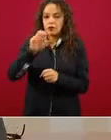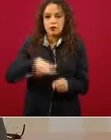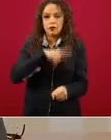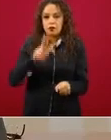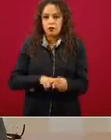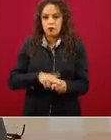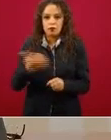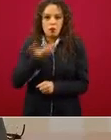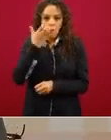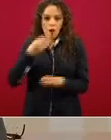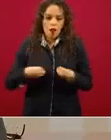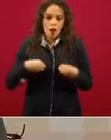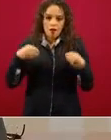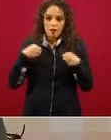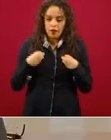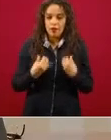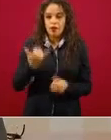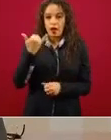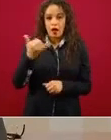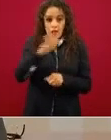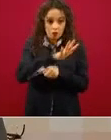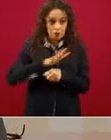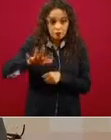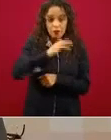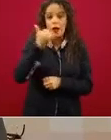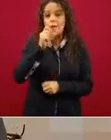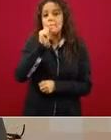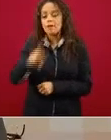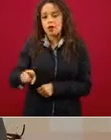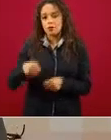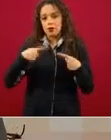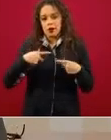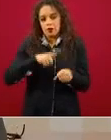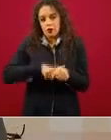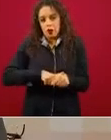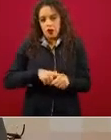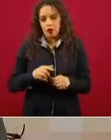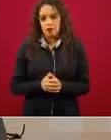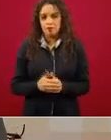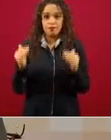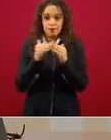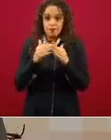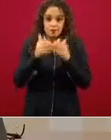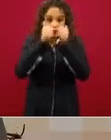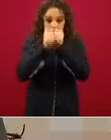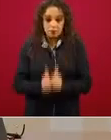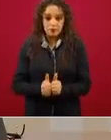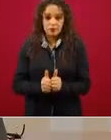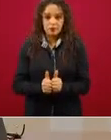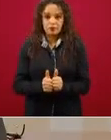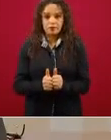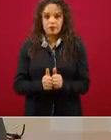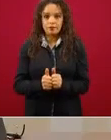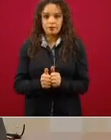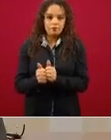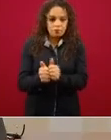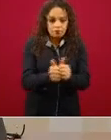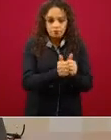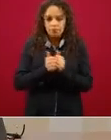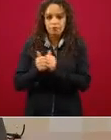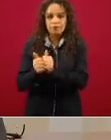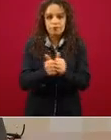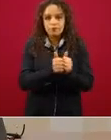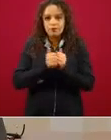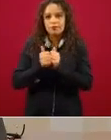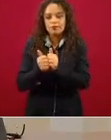privada también. Vivir confinados en el domicilio, seguramente en una convivencia muy estrecha con